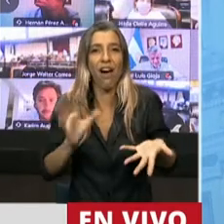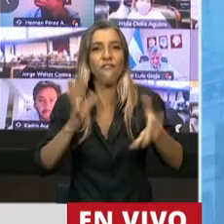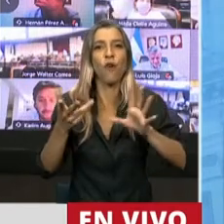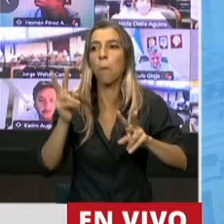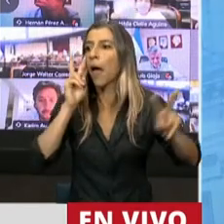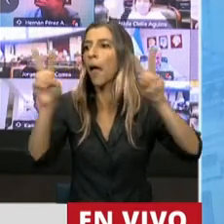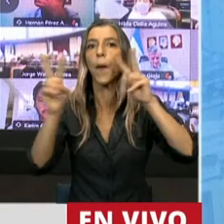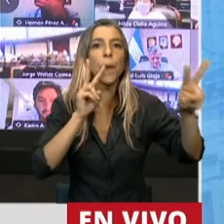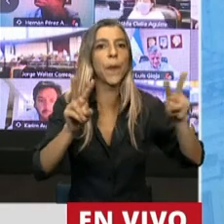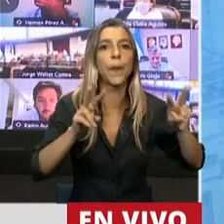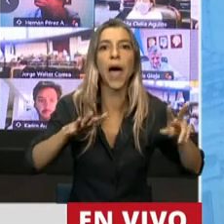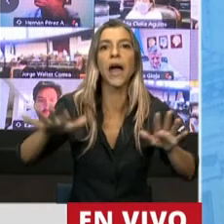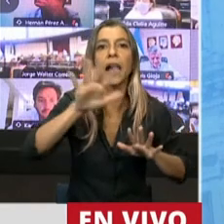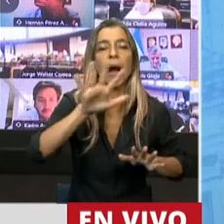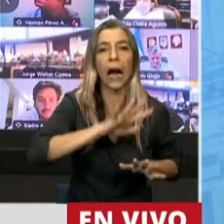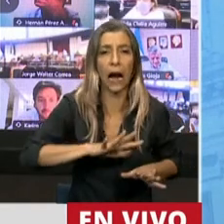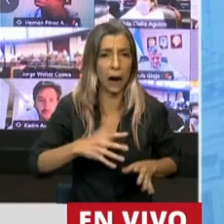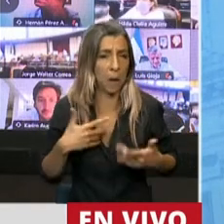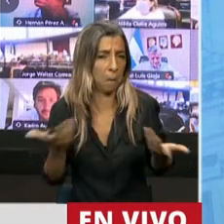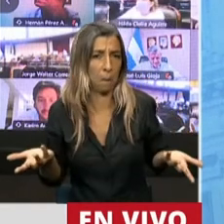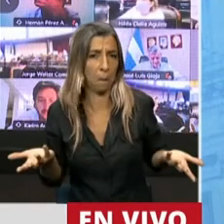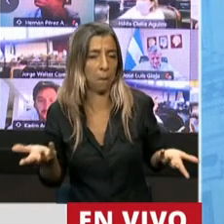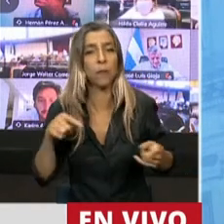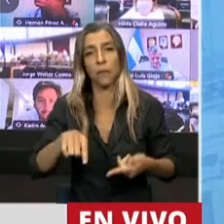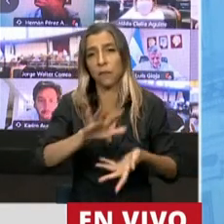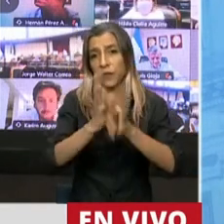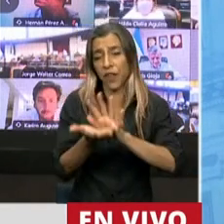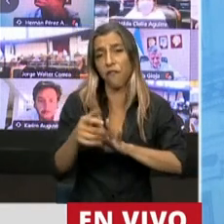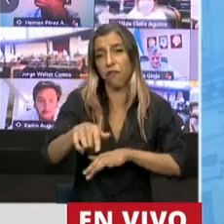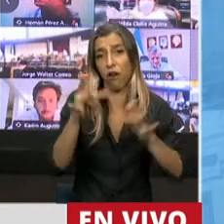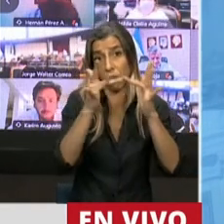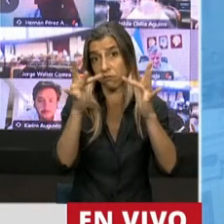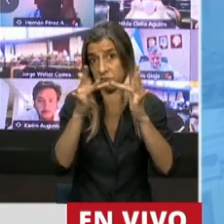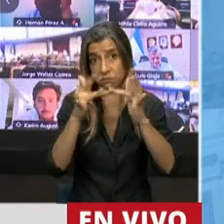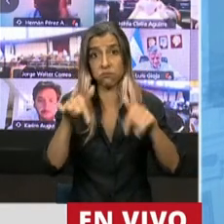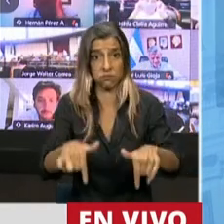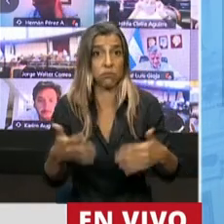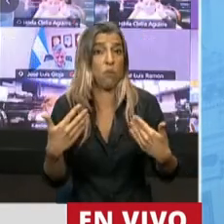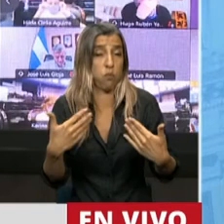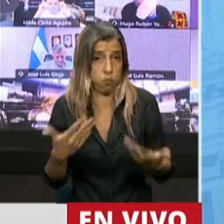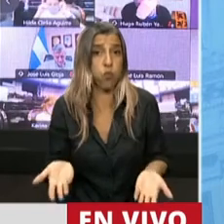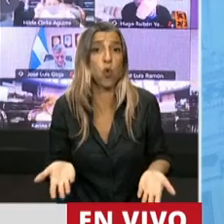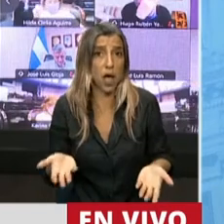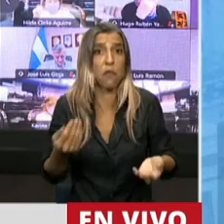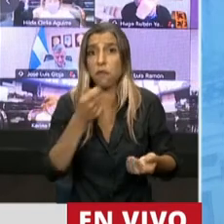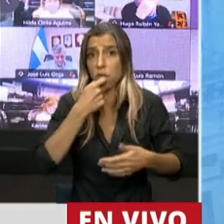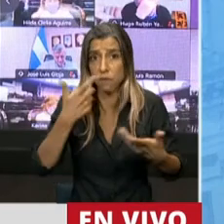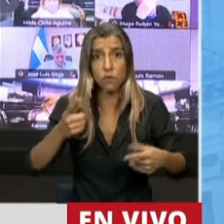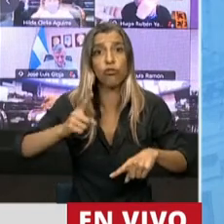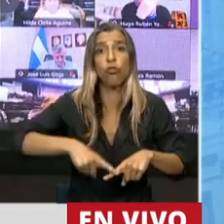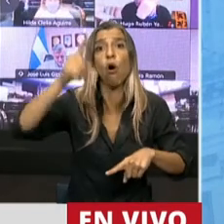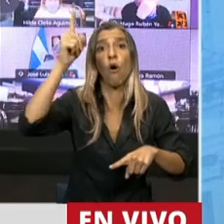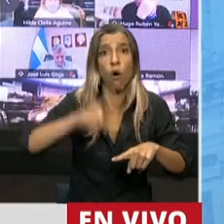Para organizar, sin tanto costo operativo y sin tanta pérdida de tiempo, una jornada entera con cada una de